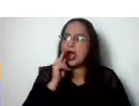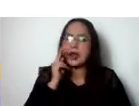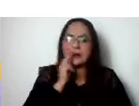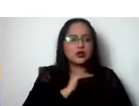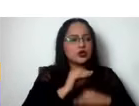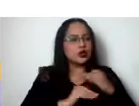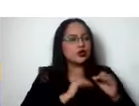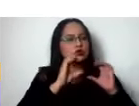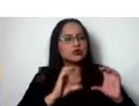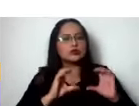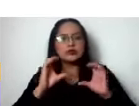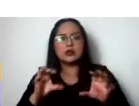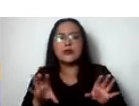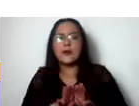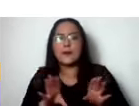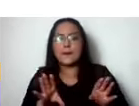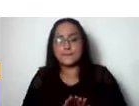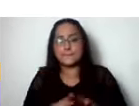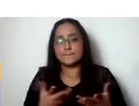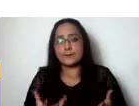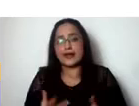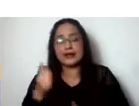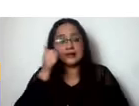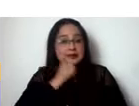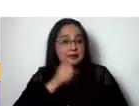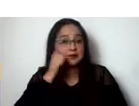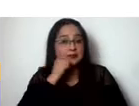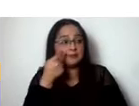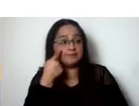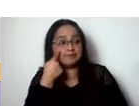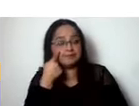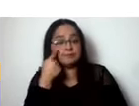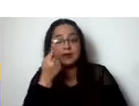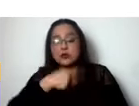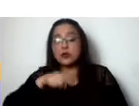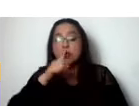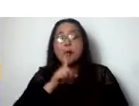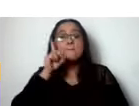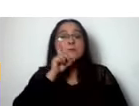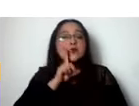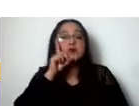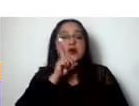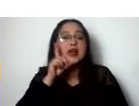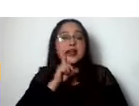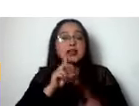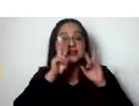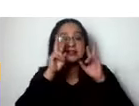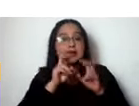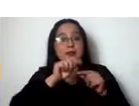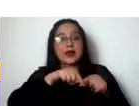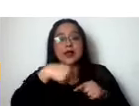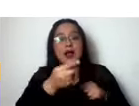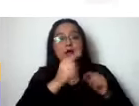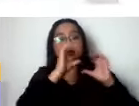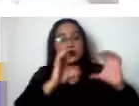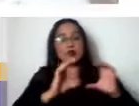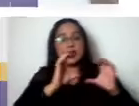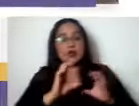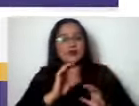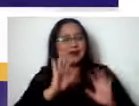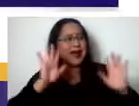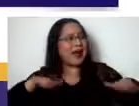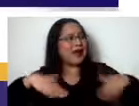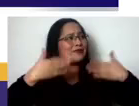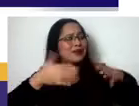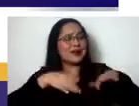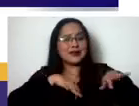todo y sí lo veo todo el tiempo. Las mujeres llevamos el cuidado también a la vida pública y por lo tanto